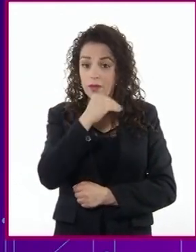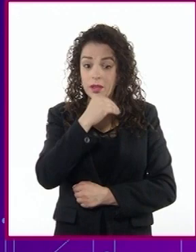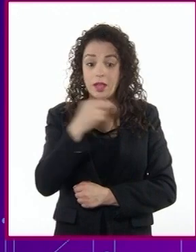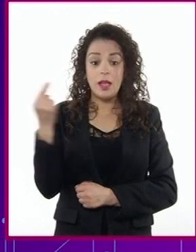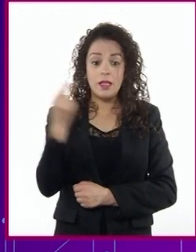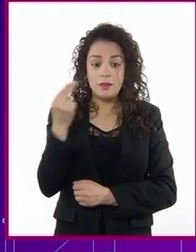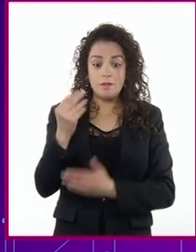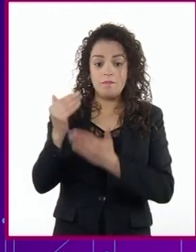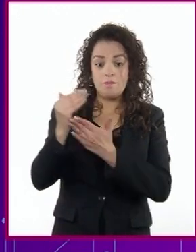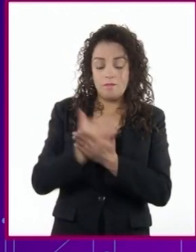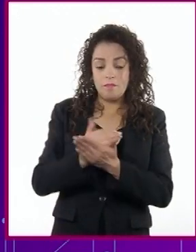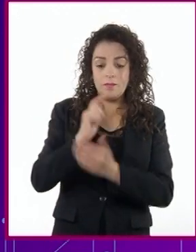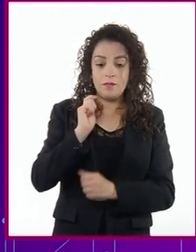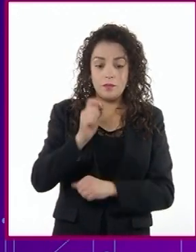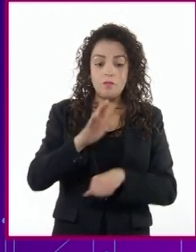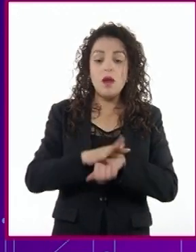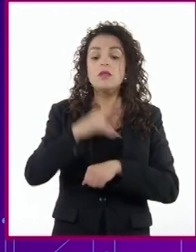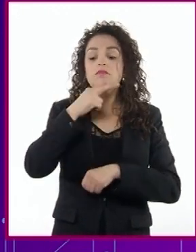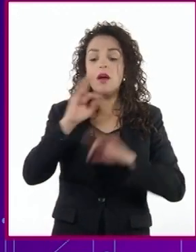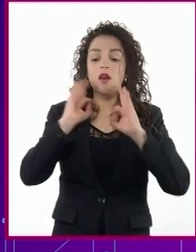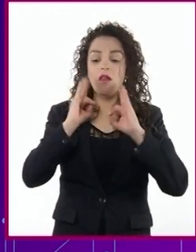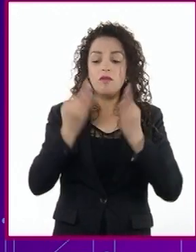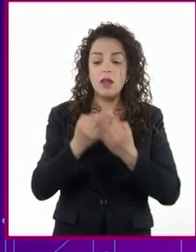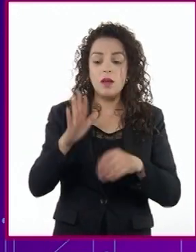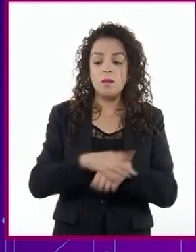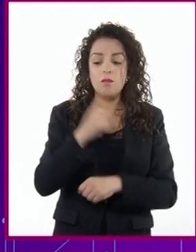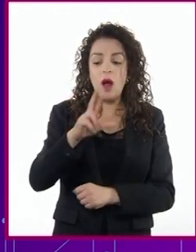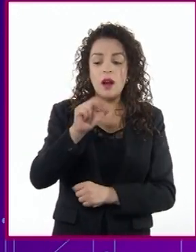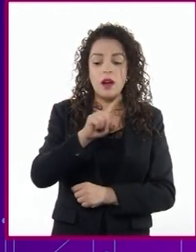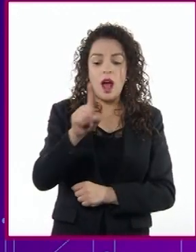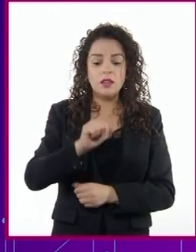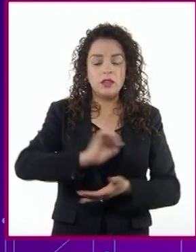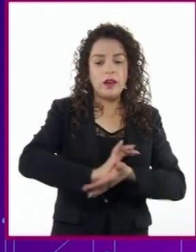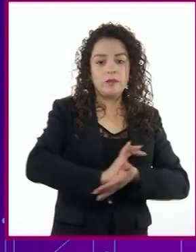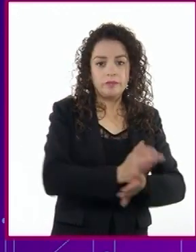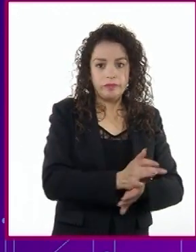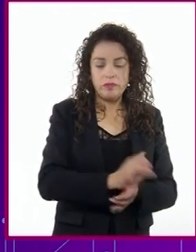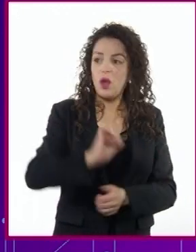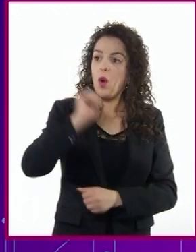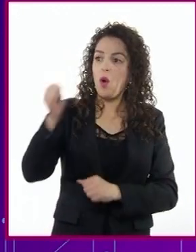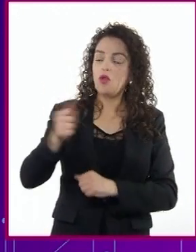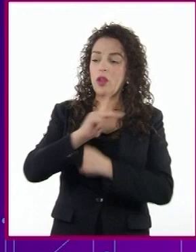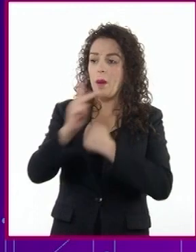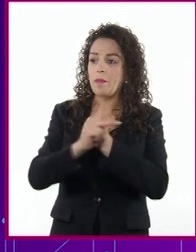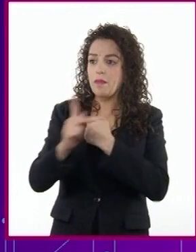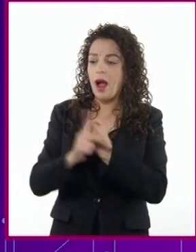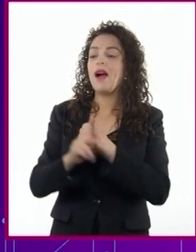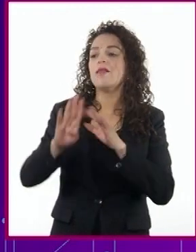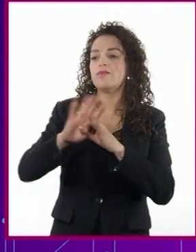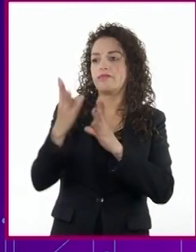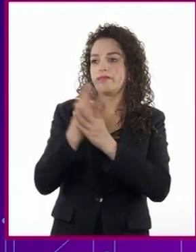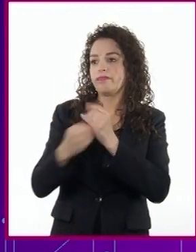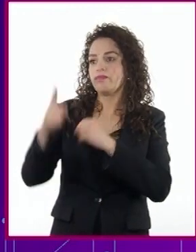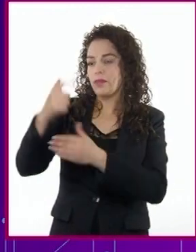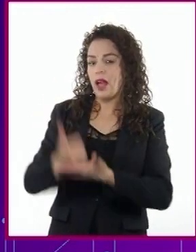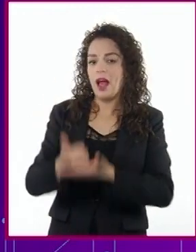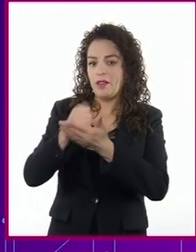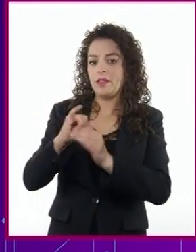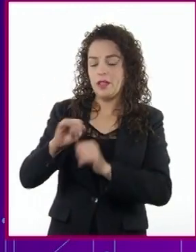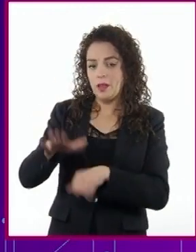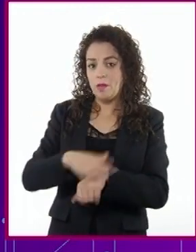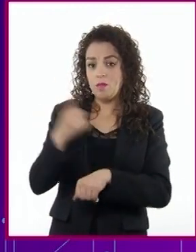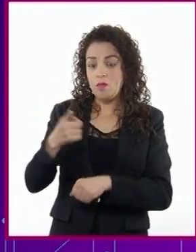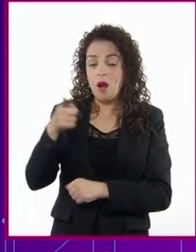en la necesidad de encontrar mejores condiciones de vida o refugio en otros países, debido a que son perseguidos por sus